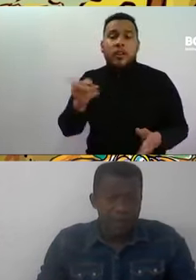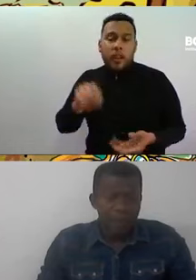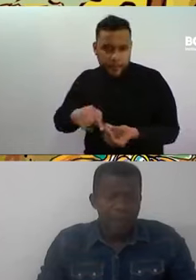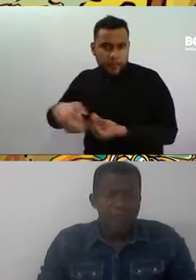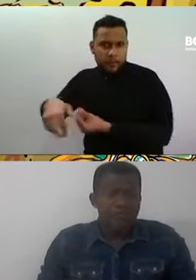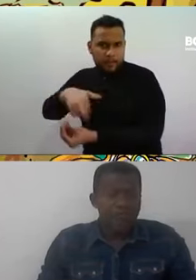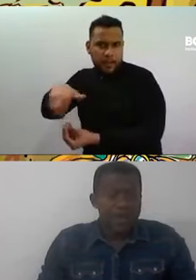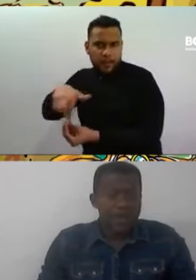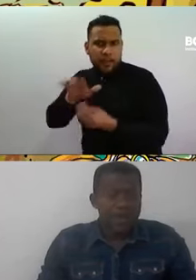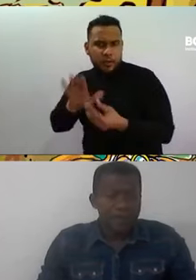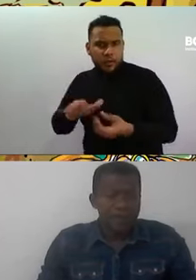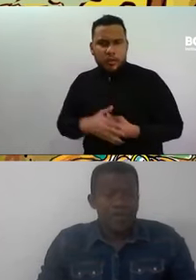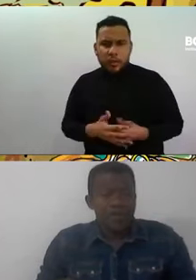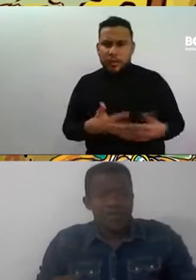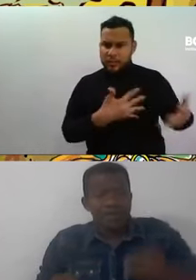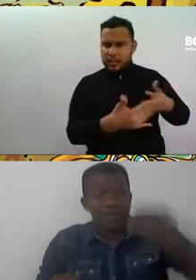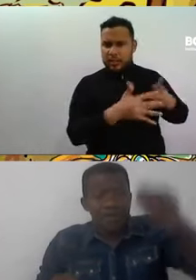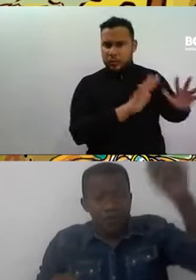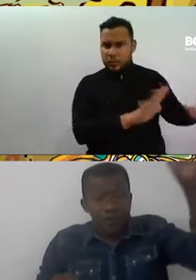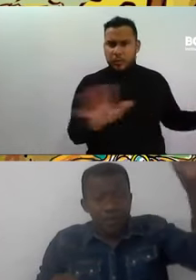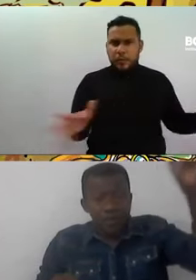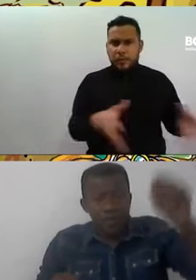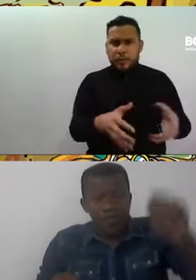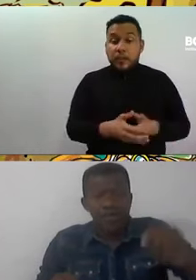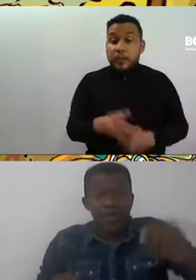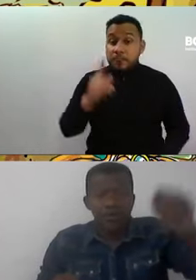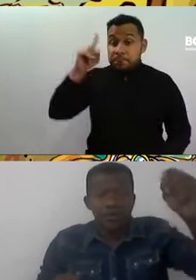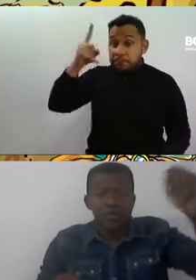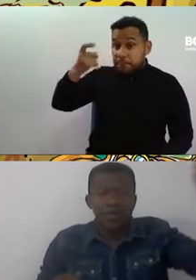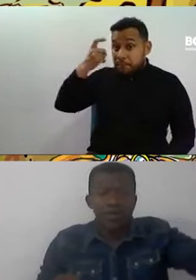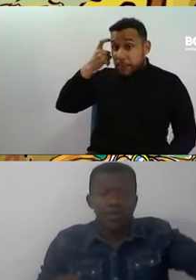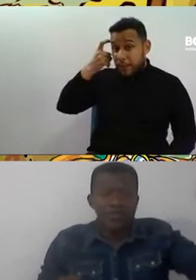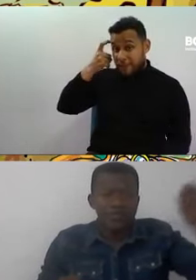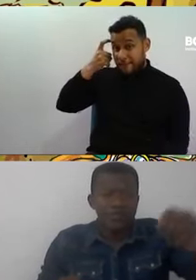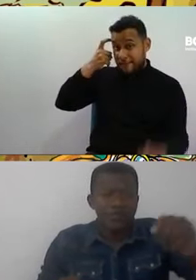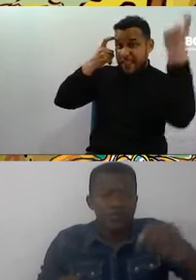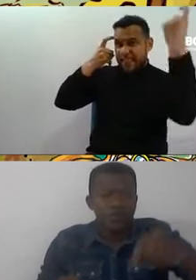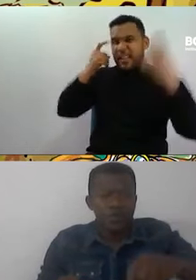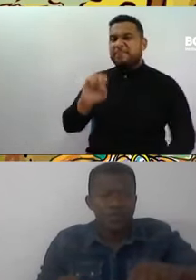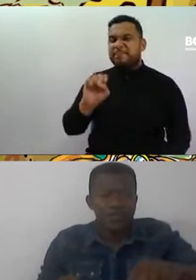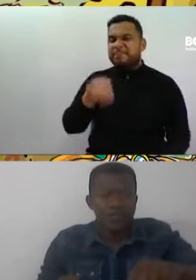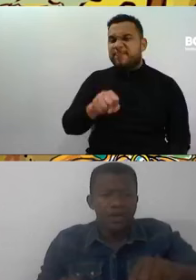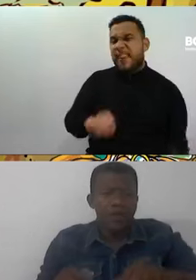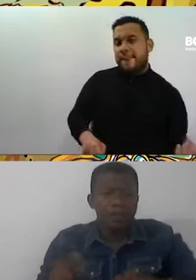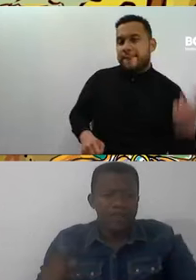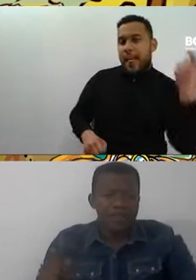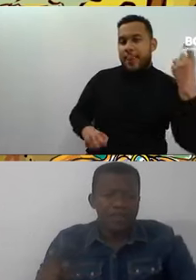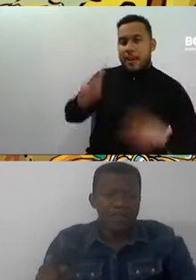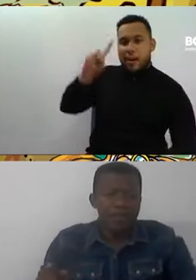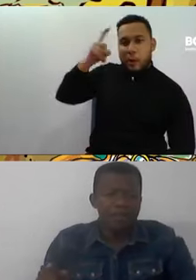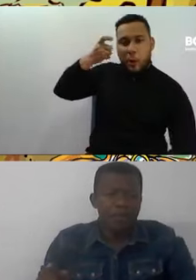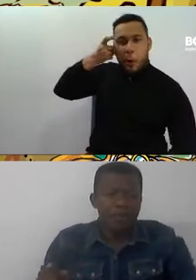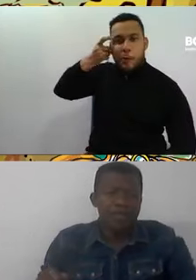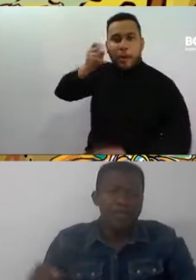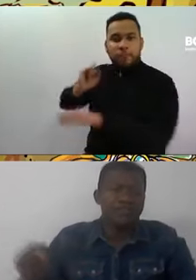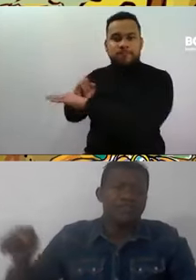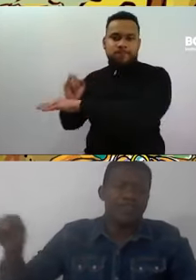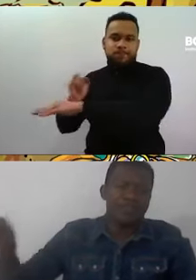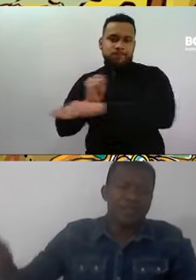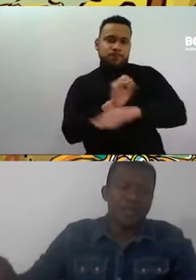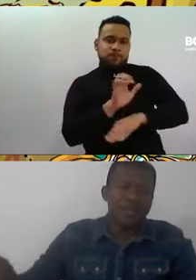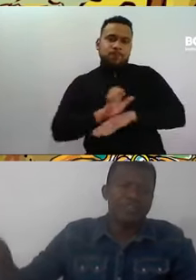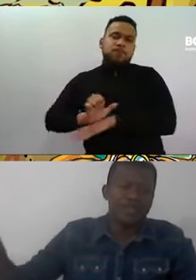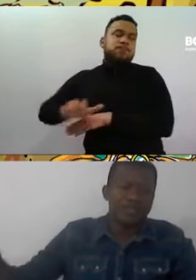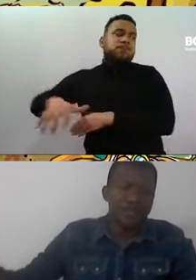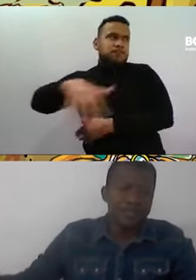falta? Falta que desde el gobierno, desde el alto gobierno y las instituciones comprendan que es importante